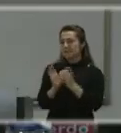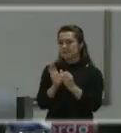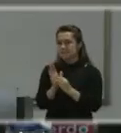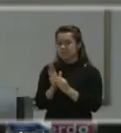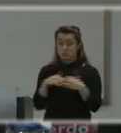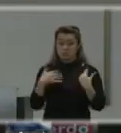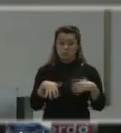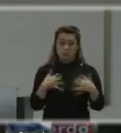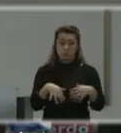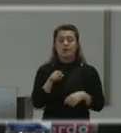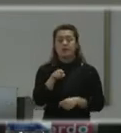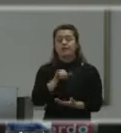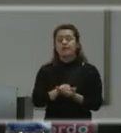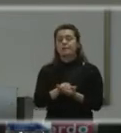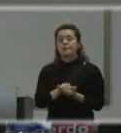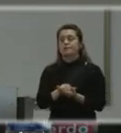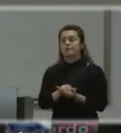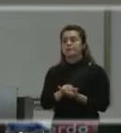digamos,